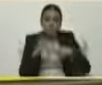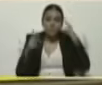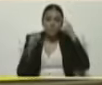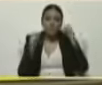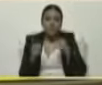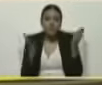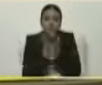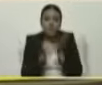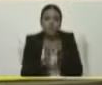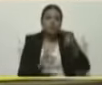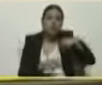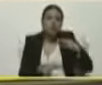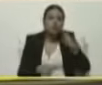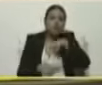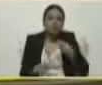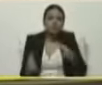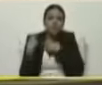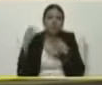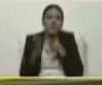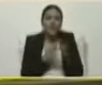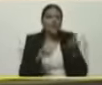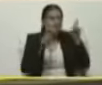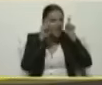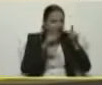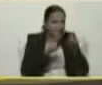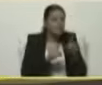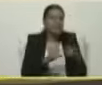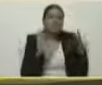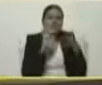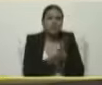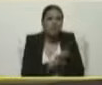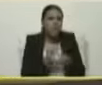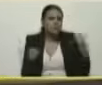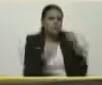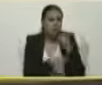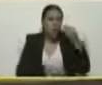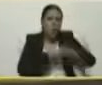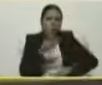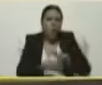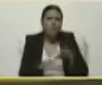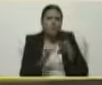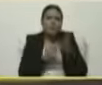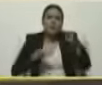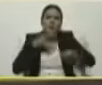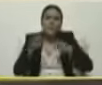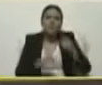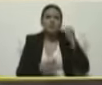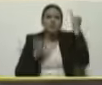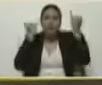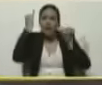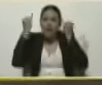nos encargamos de formar a la gente de manera doctrinaria, política, ideológica,